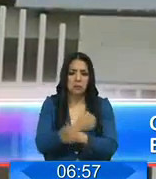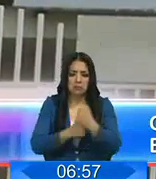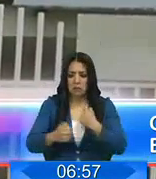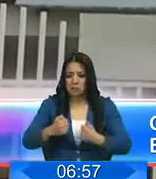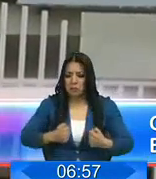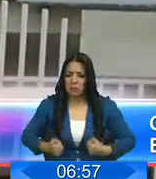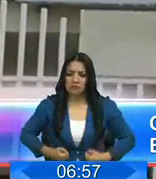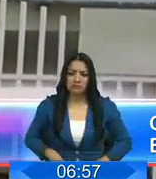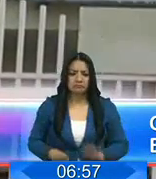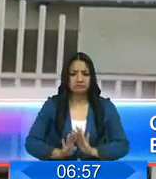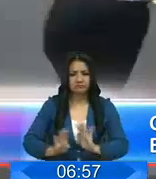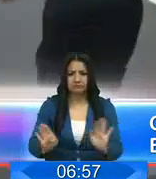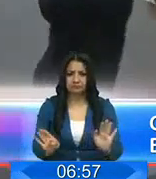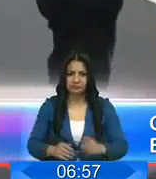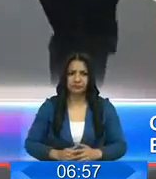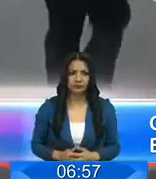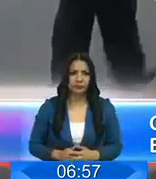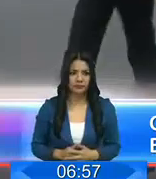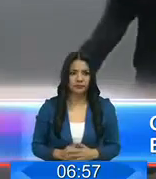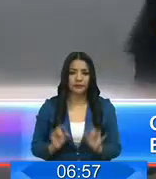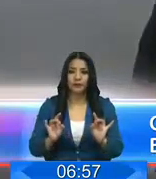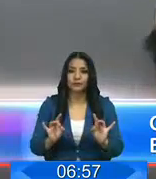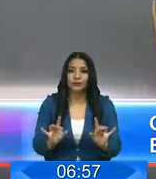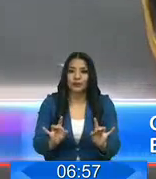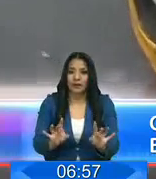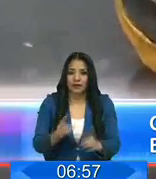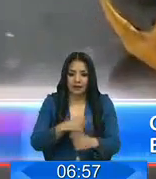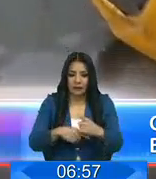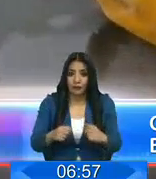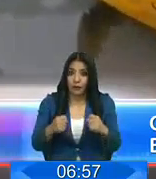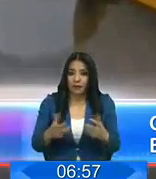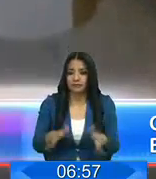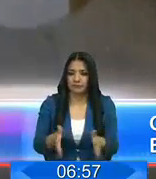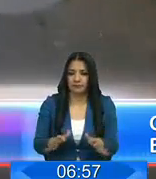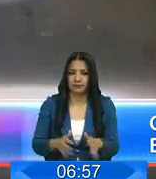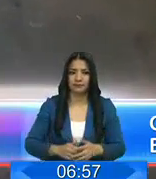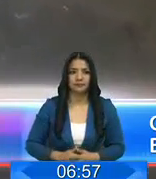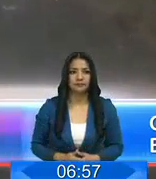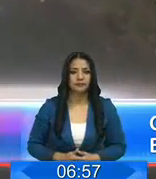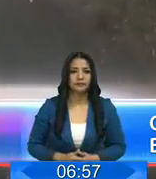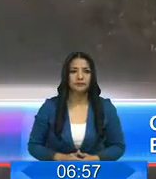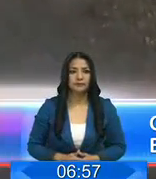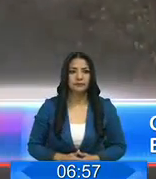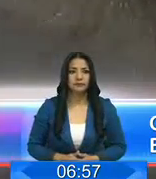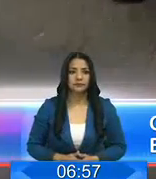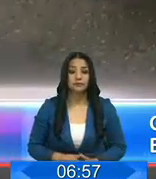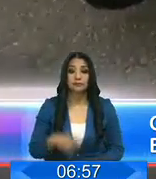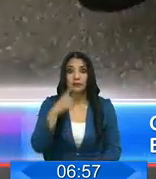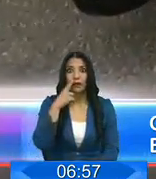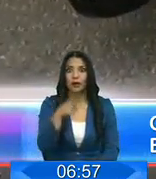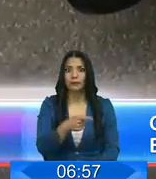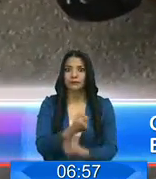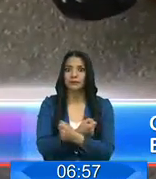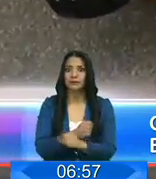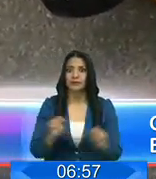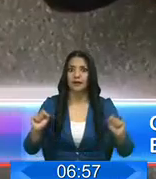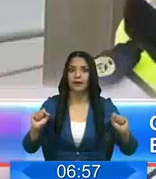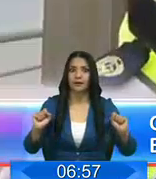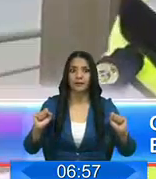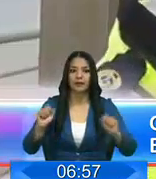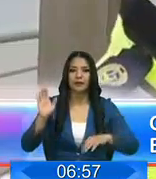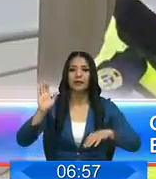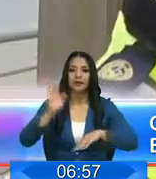varias partes del cuerpo. Afortunadamente, no fue nada grave. El caballero se lo logra rescatar, ya que el vidrio